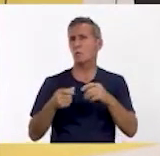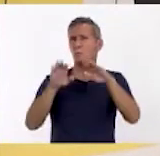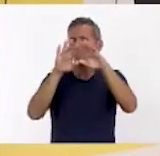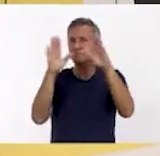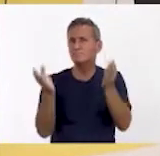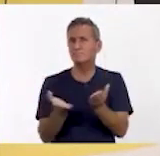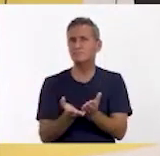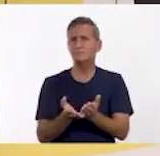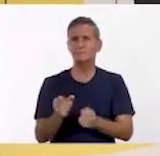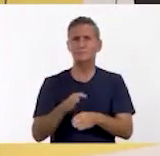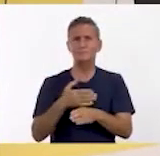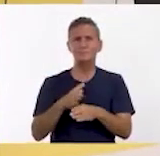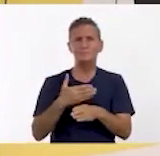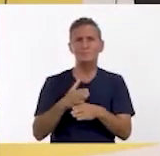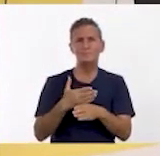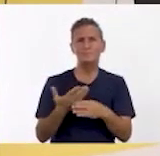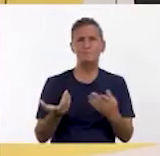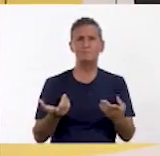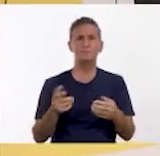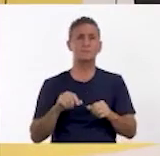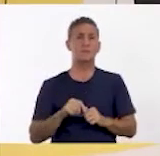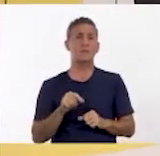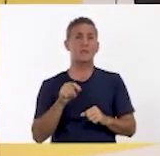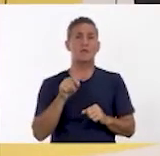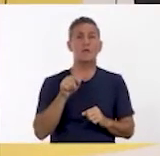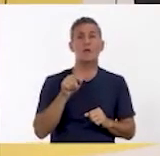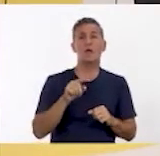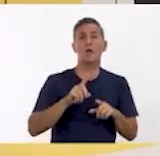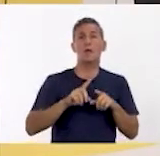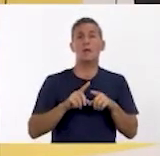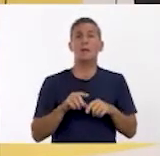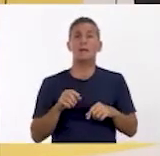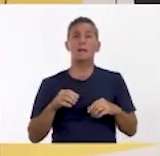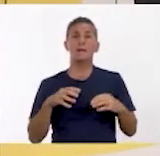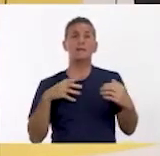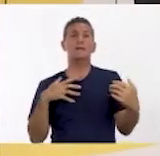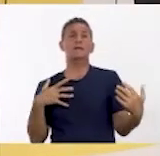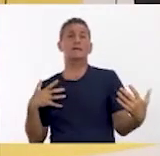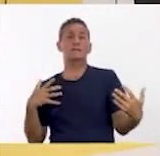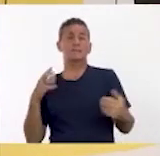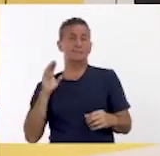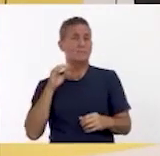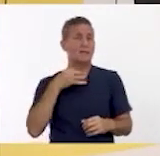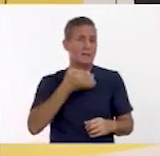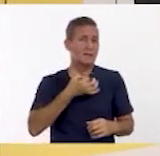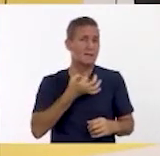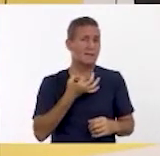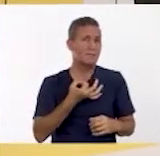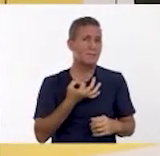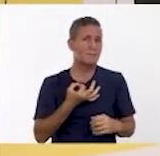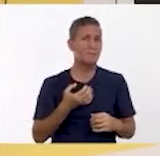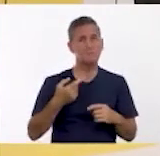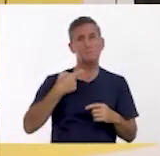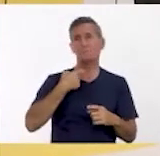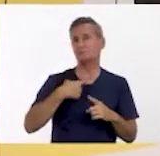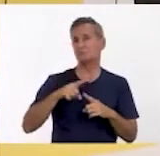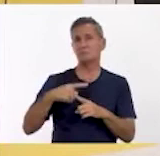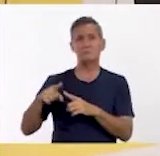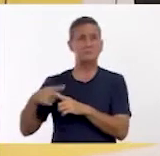Van a estar haciendo referencia a estos elementos que hablábamos, pero también van a estar haciendo referencia a